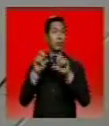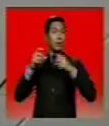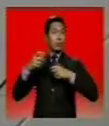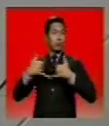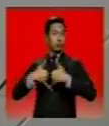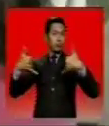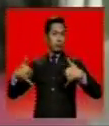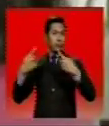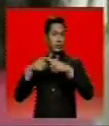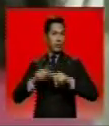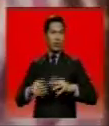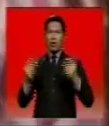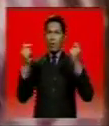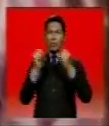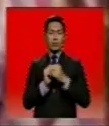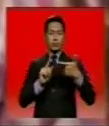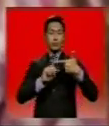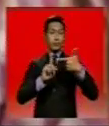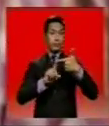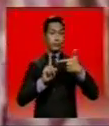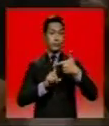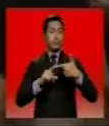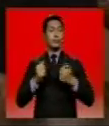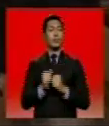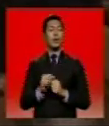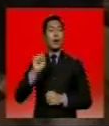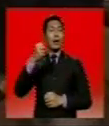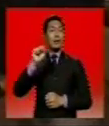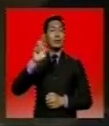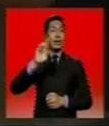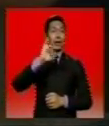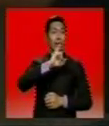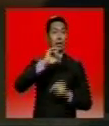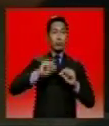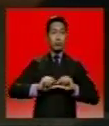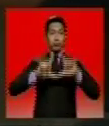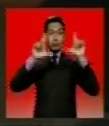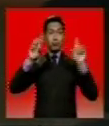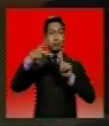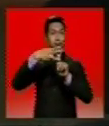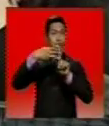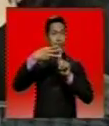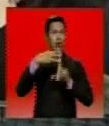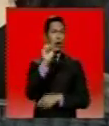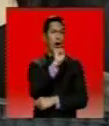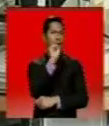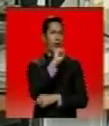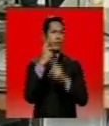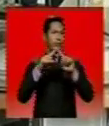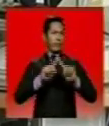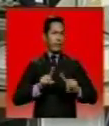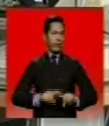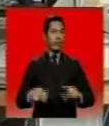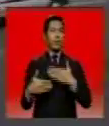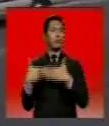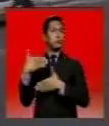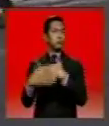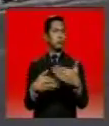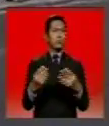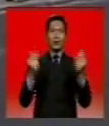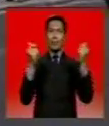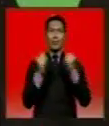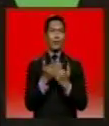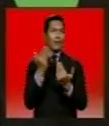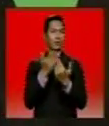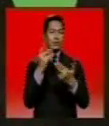Servicio de Rentas Internas como mejor solución electrónica por el registro de transferencia de dominio de vehículos motorizados y transporte terrestre. El Ministerio